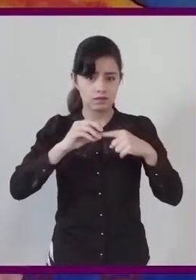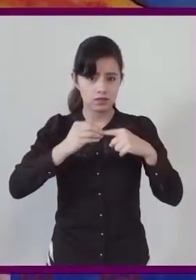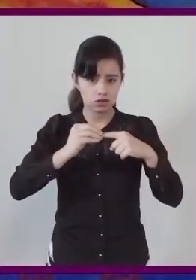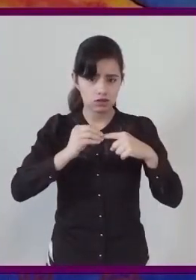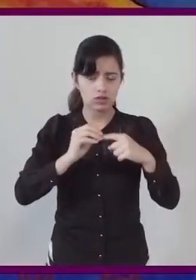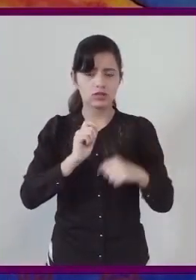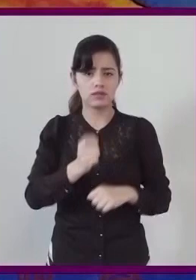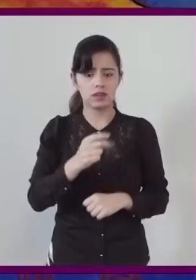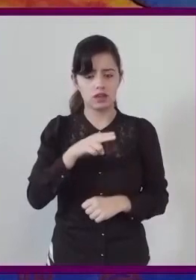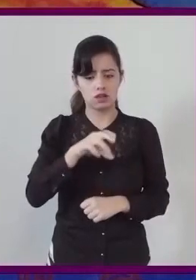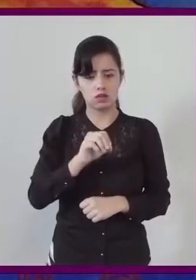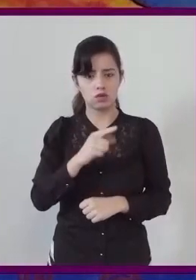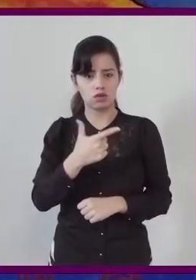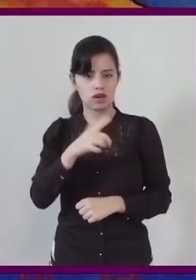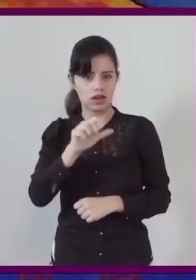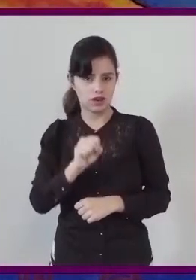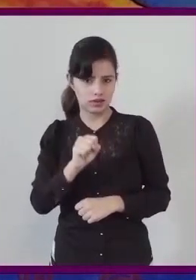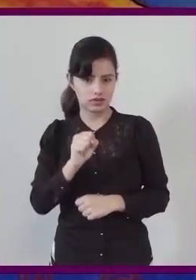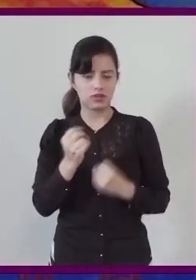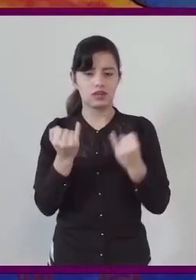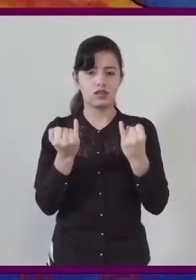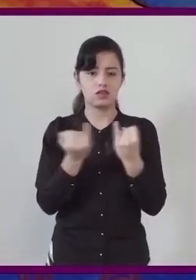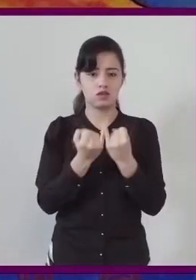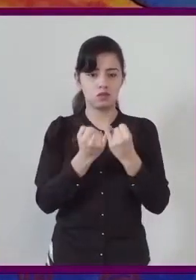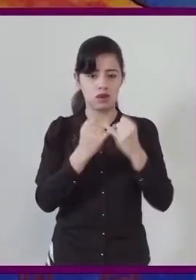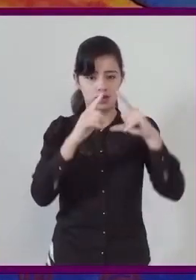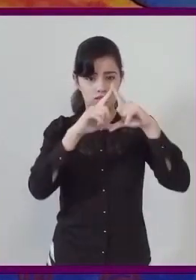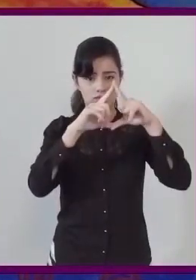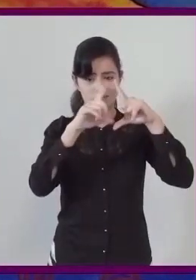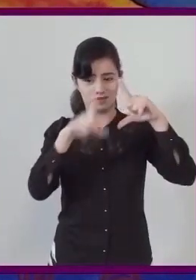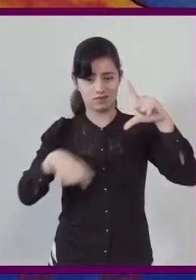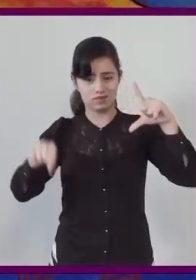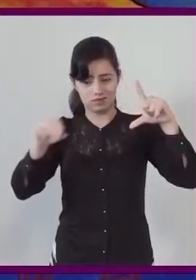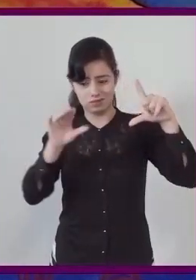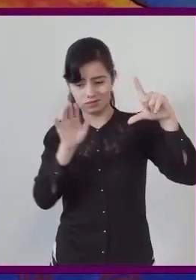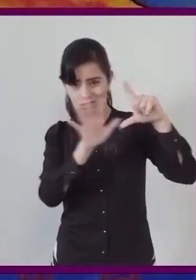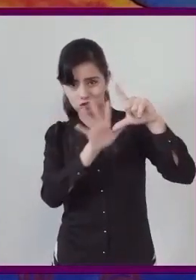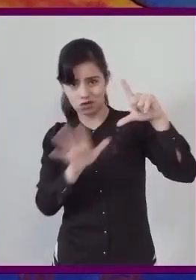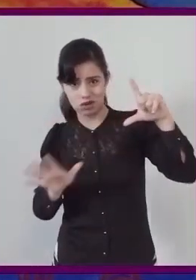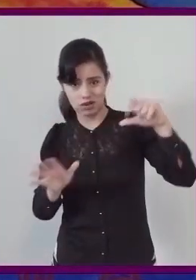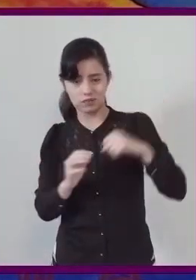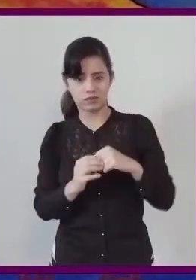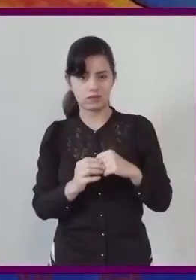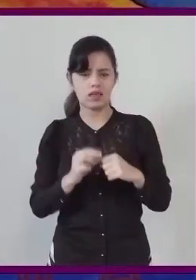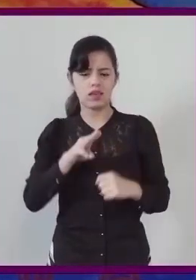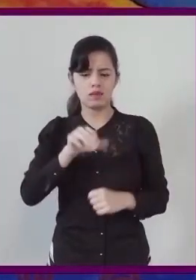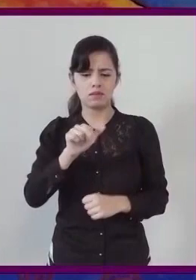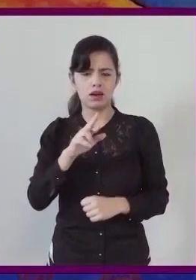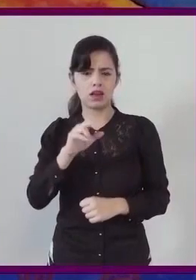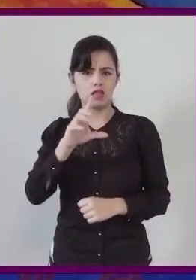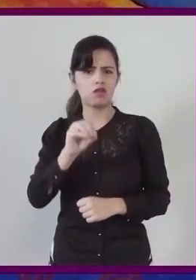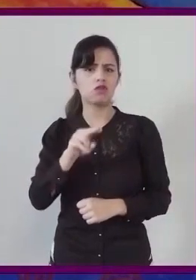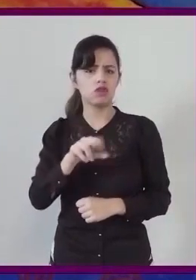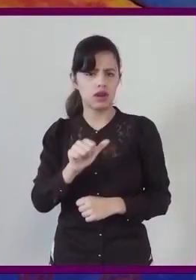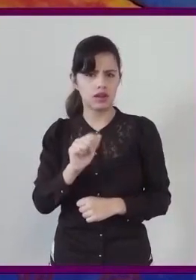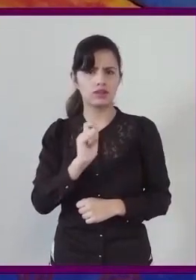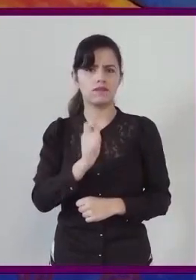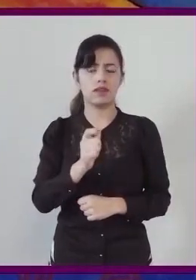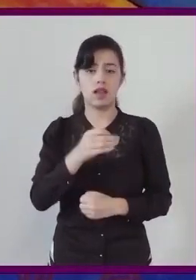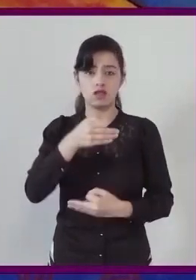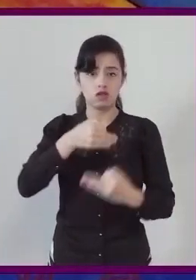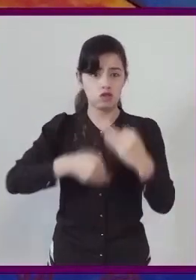desde Nogales hasta la punta más sur de Ushuaia. Y Maradona representa un sentido de unidad de todos